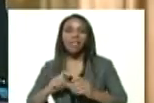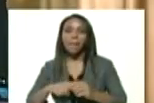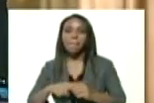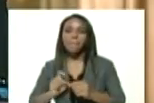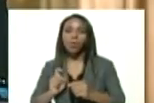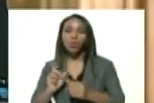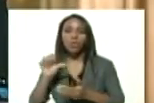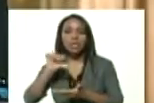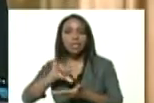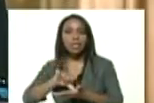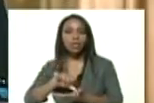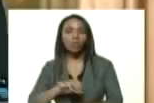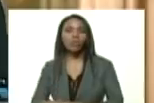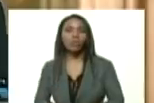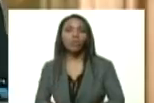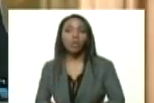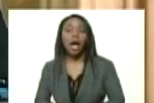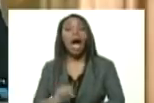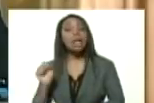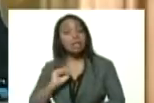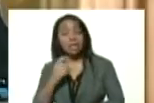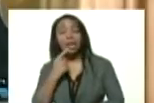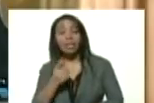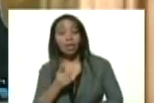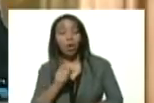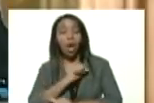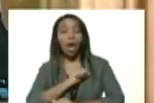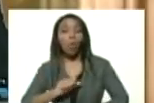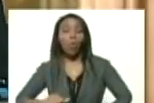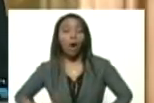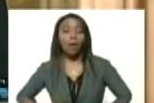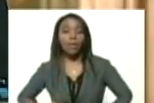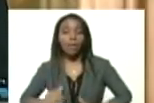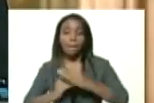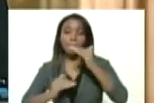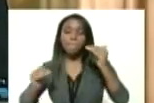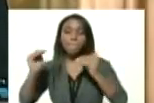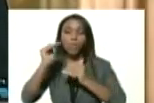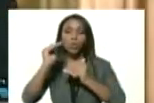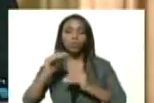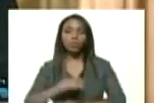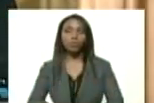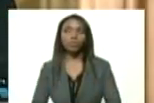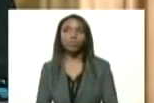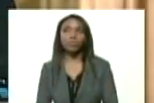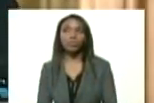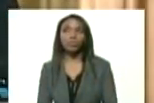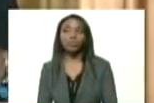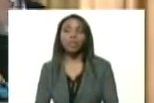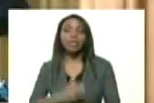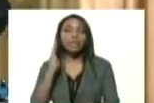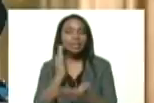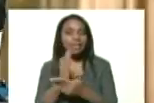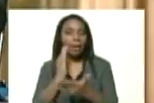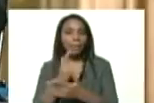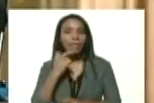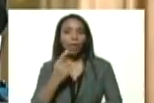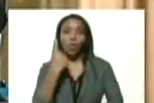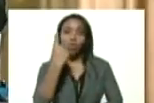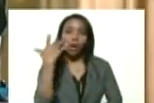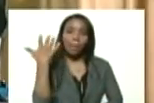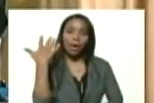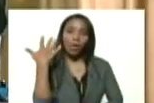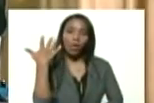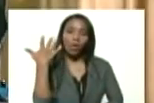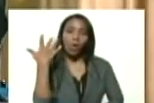centro a lo que sí les digo es que la guardia alta como siempre digo con una mano